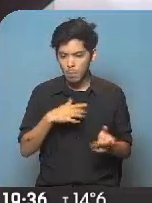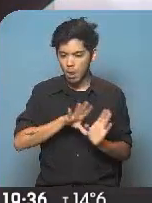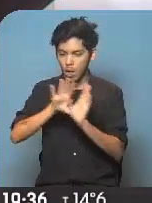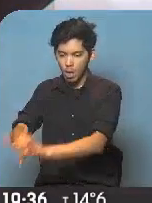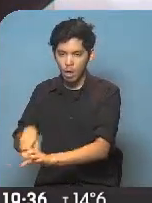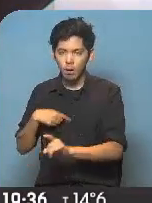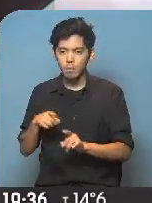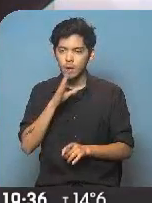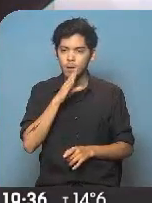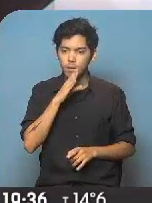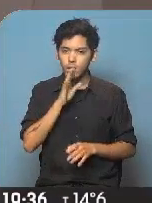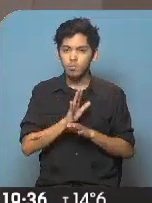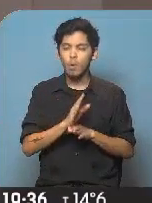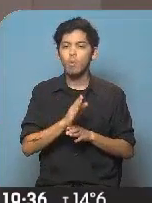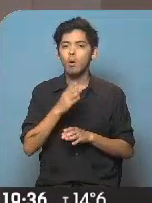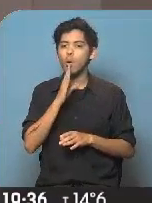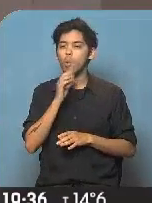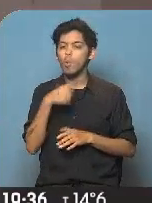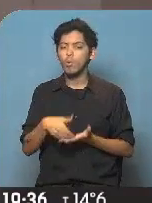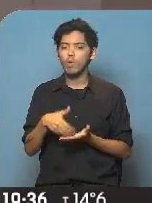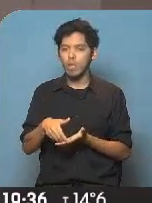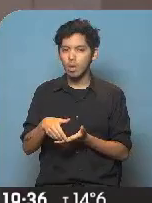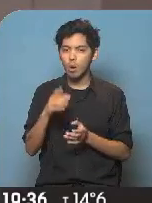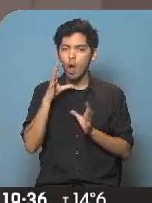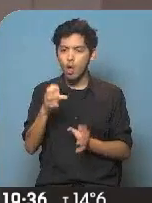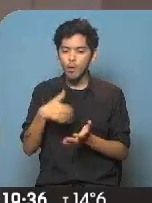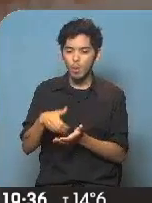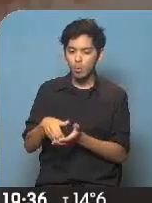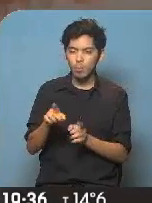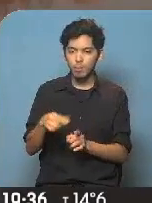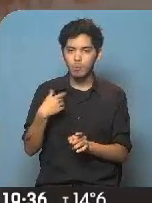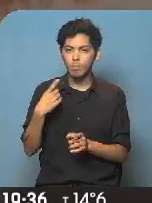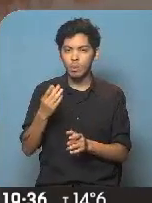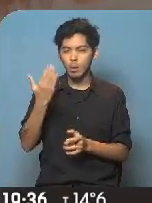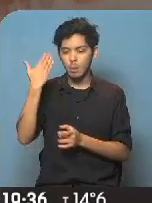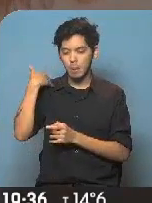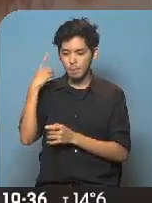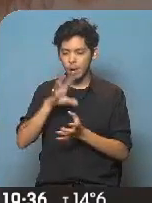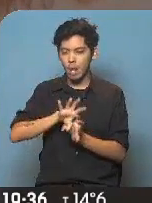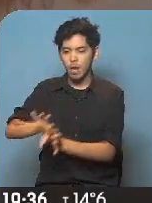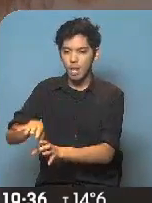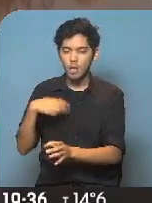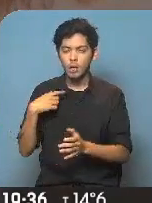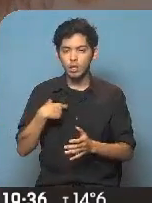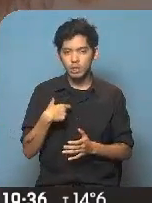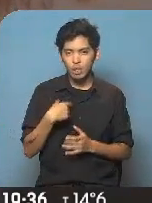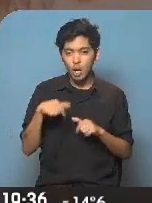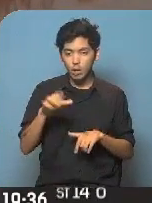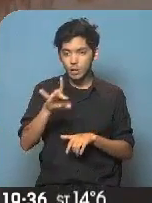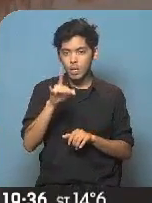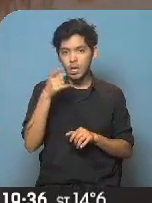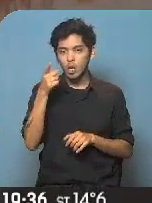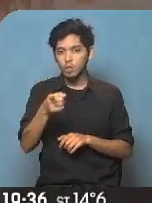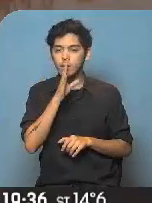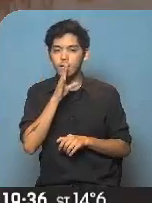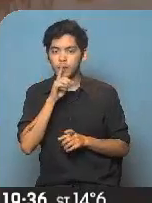un ejercicio de judeofobia. En lugar del odio al judío dirigirse hacia el judío medieval para aislarlo de la sociedad, hoy se dirige hacia el Estado de Israel